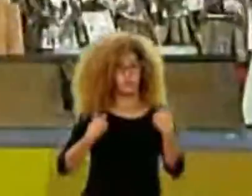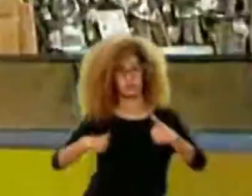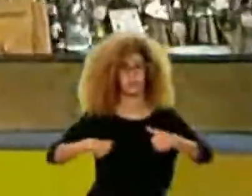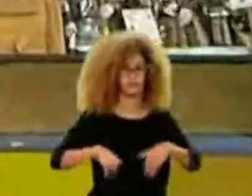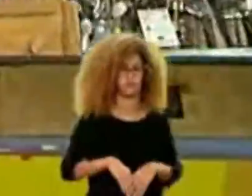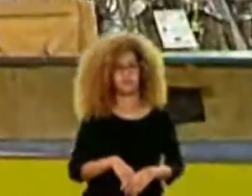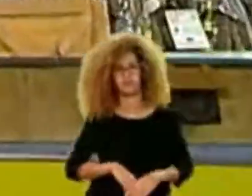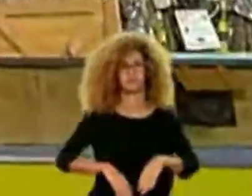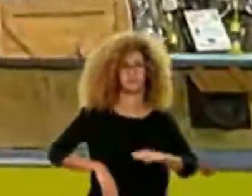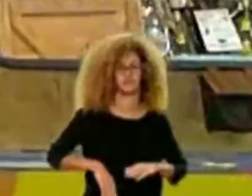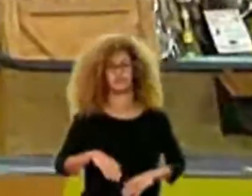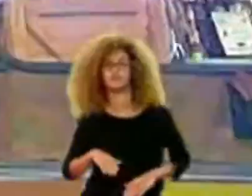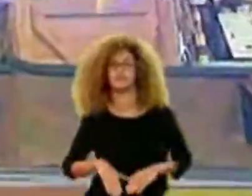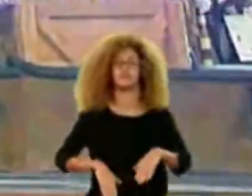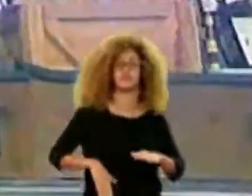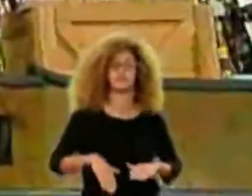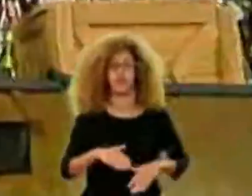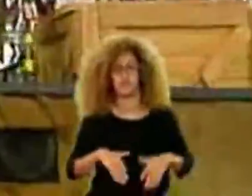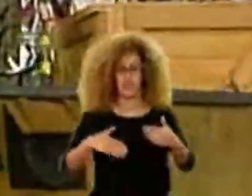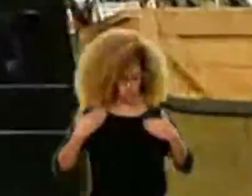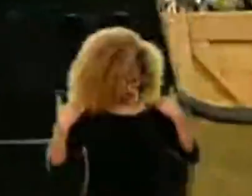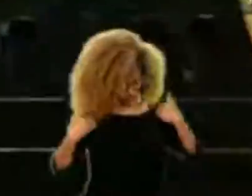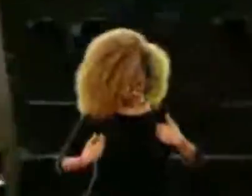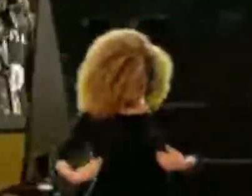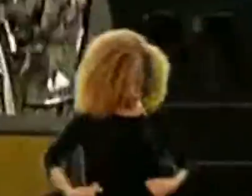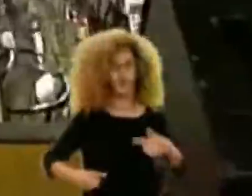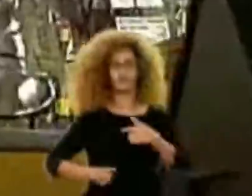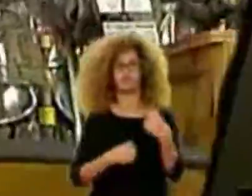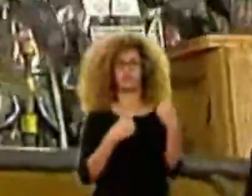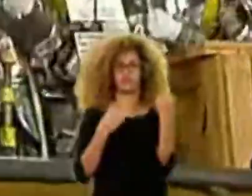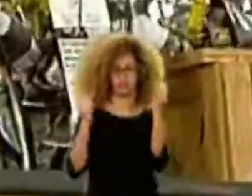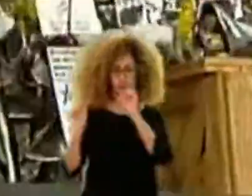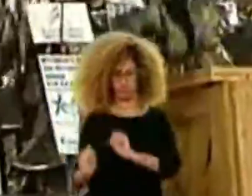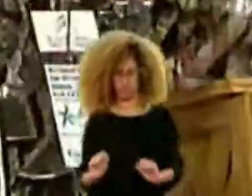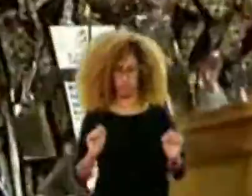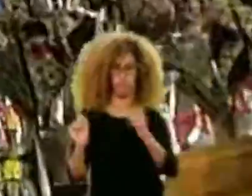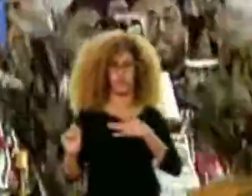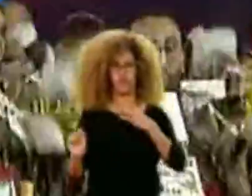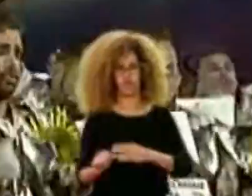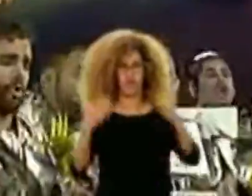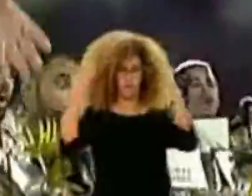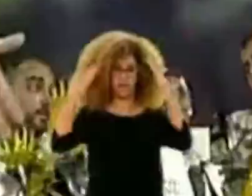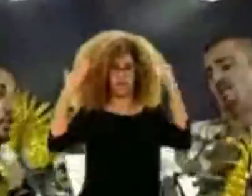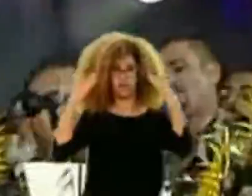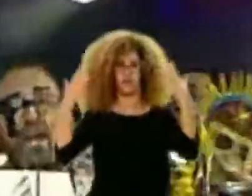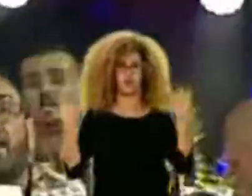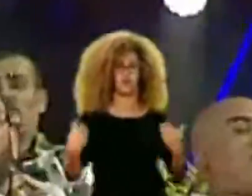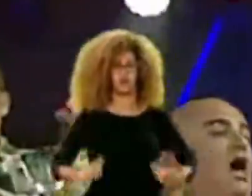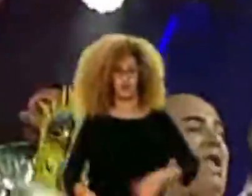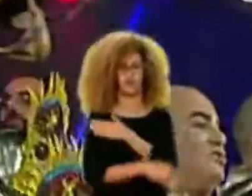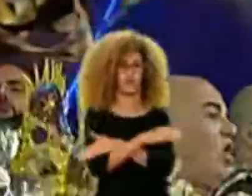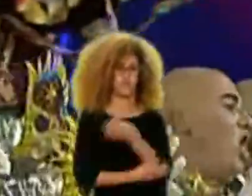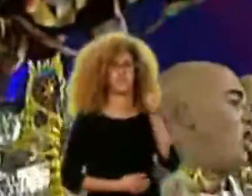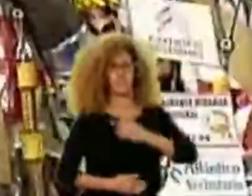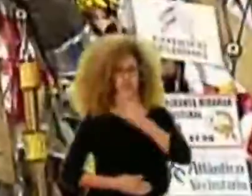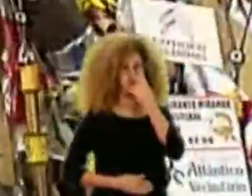necesitar. Con esta armadura me puedo proteger, cabeza, cuerpo, y brazos, incluso en los pies.